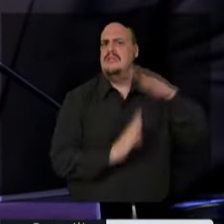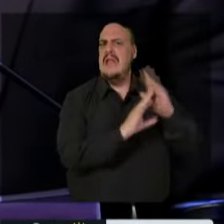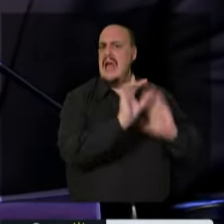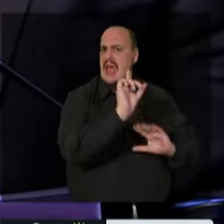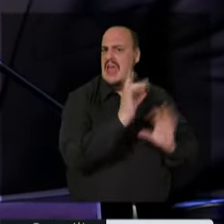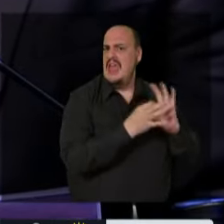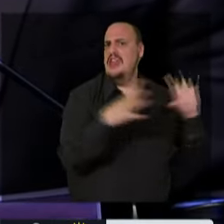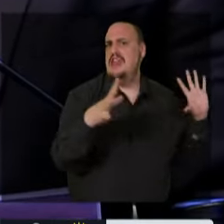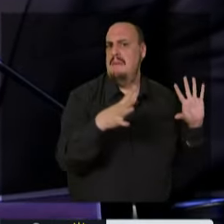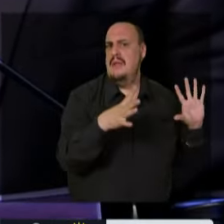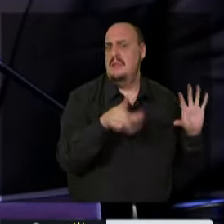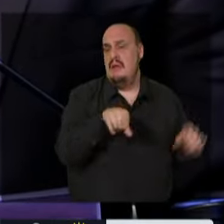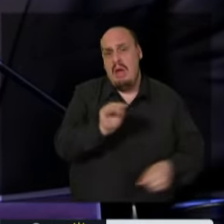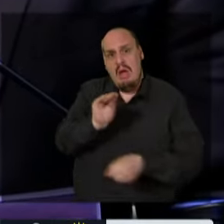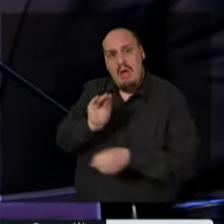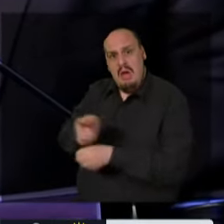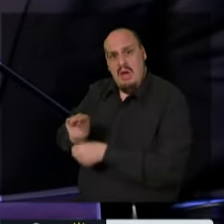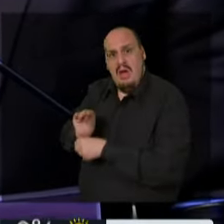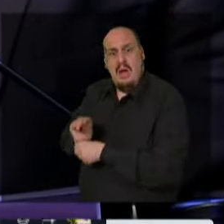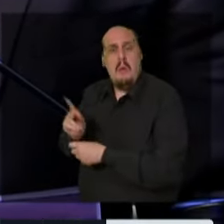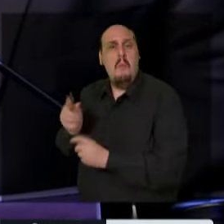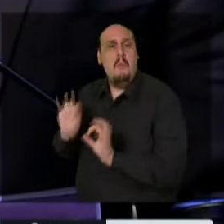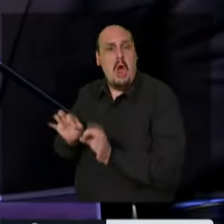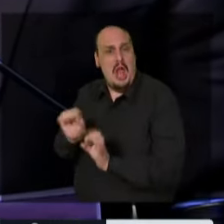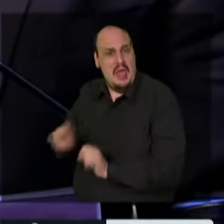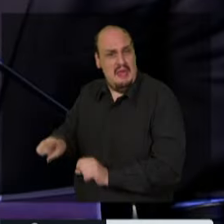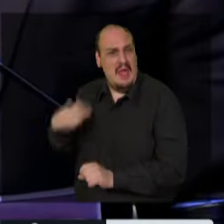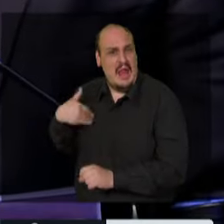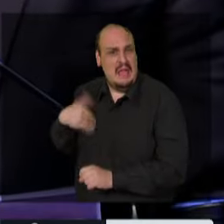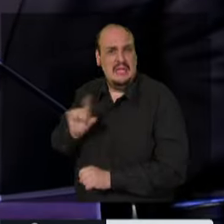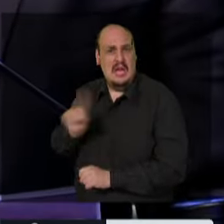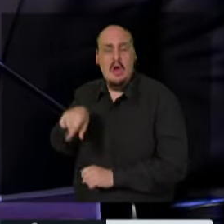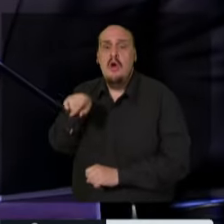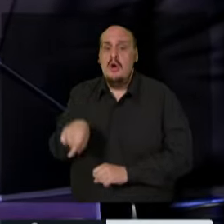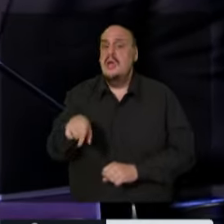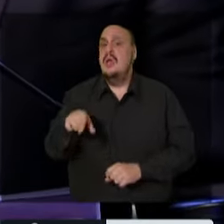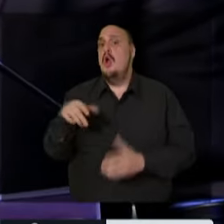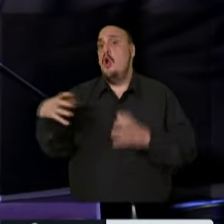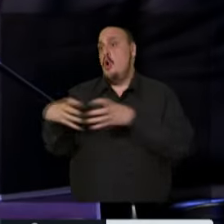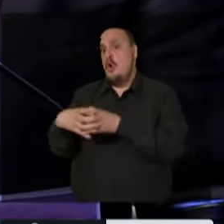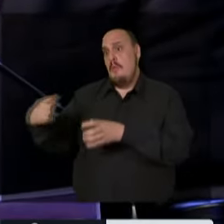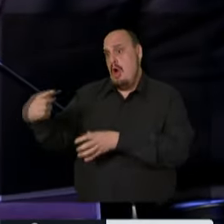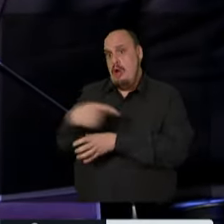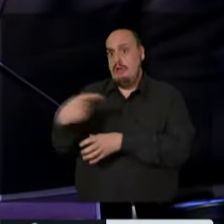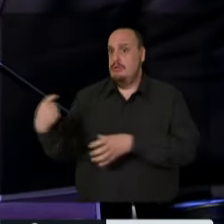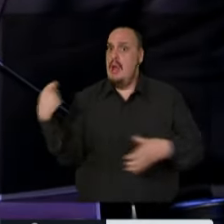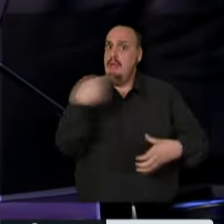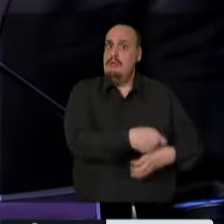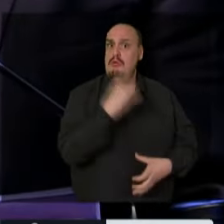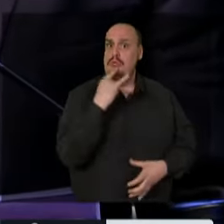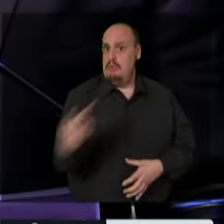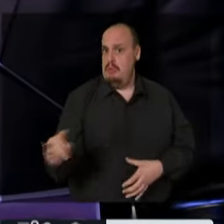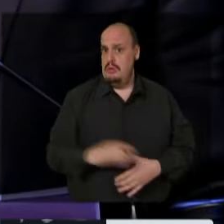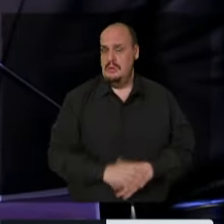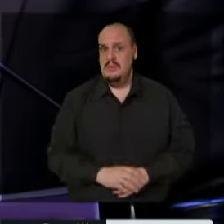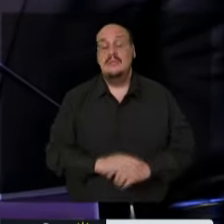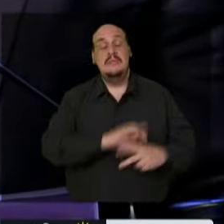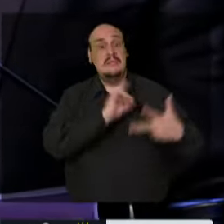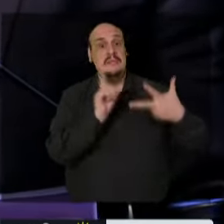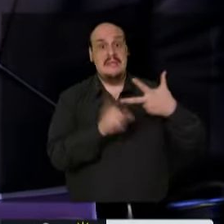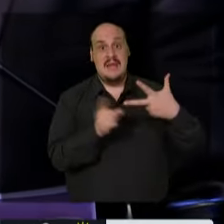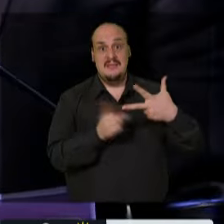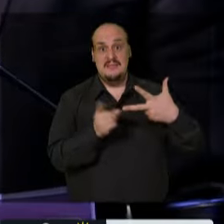financie al Tesoro y que la presidencia del Banco Central la ponga a la oposición en el país. Y tercero, precisamos